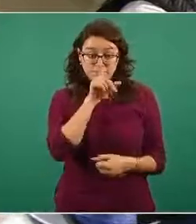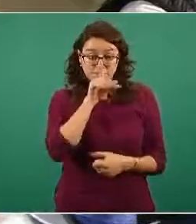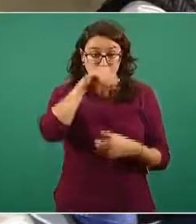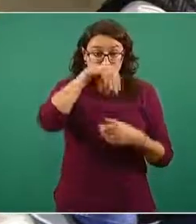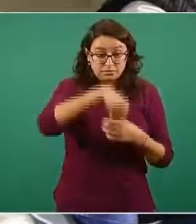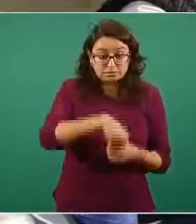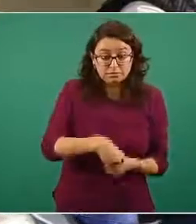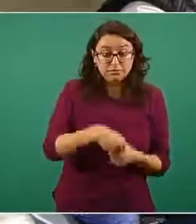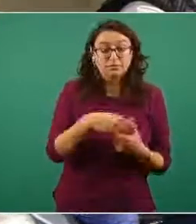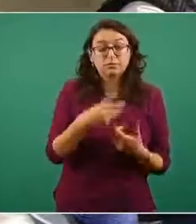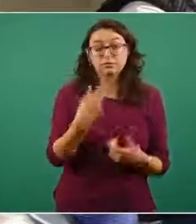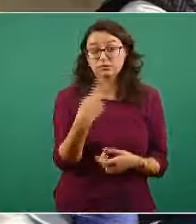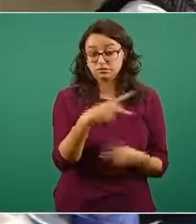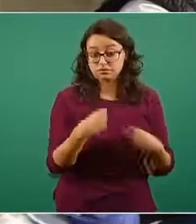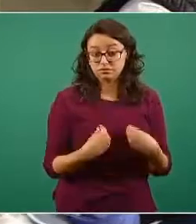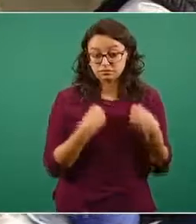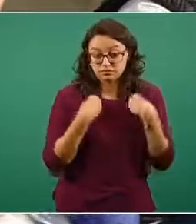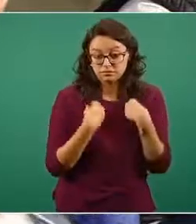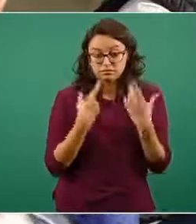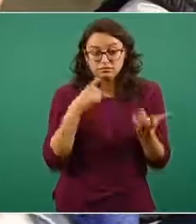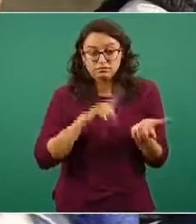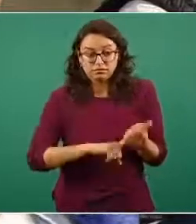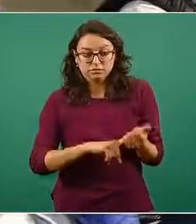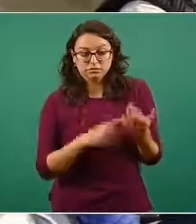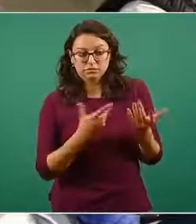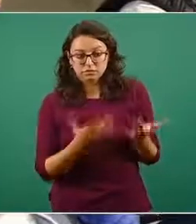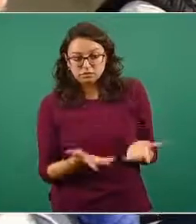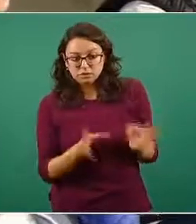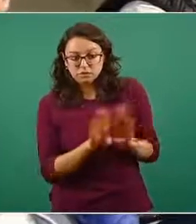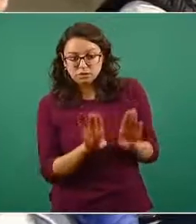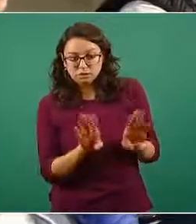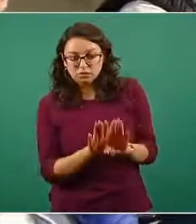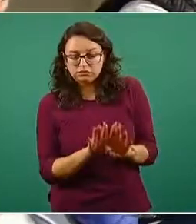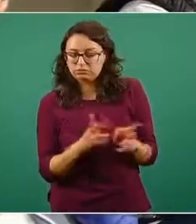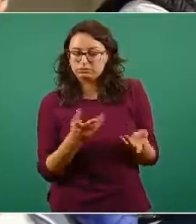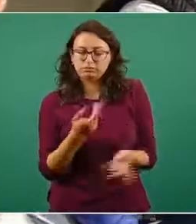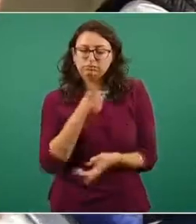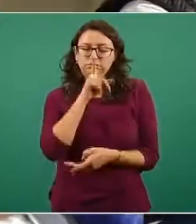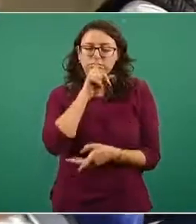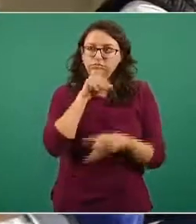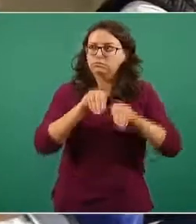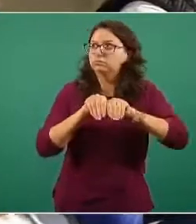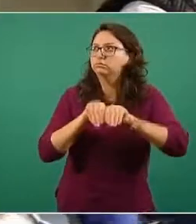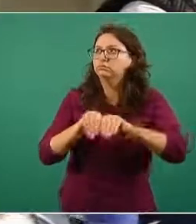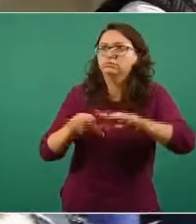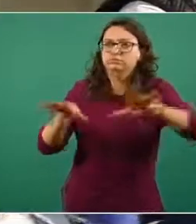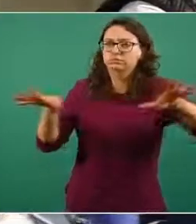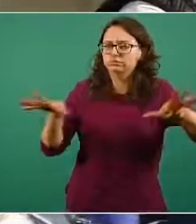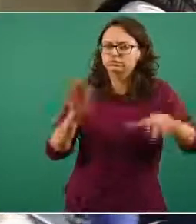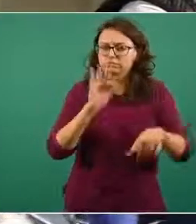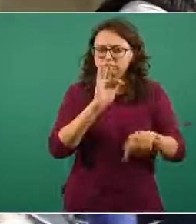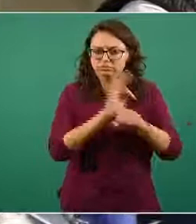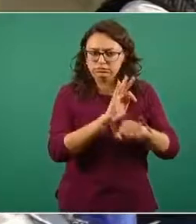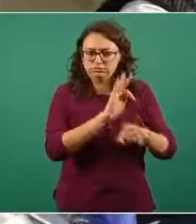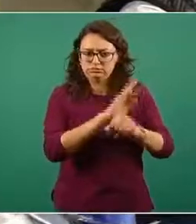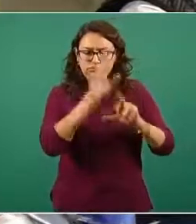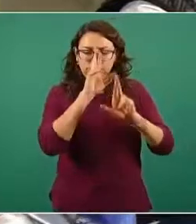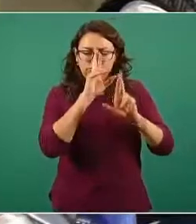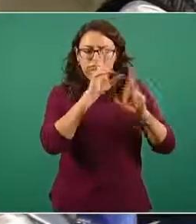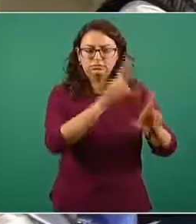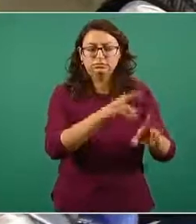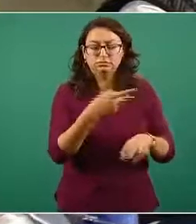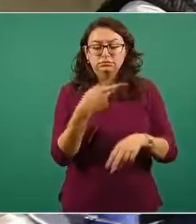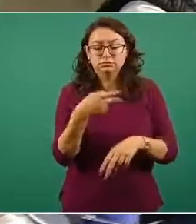se pueden dar detalles de su tratamiento o de cómo es el curso de la enfermedad.